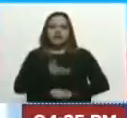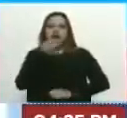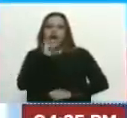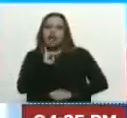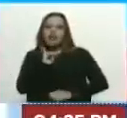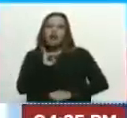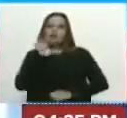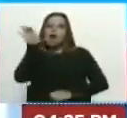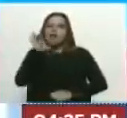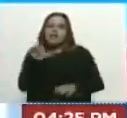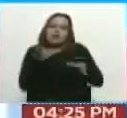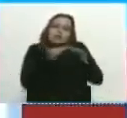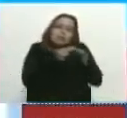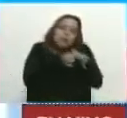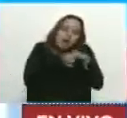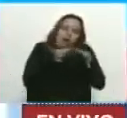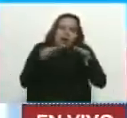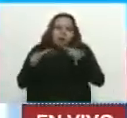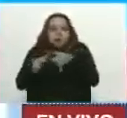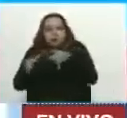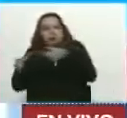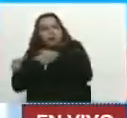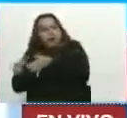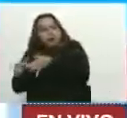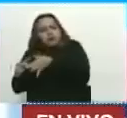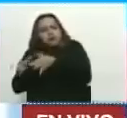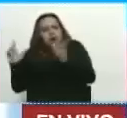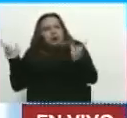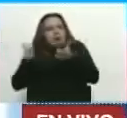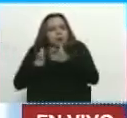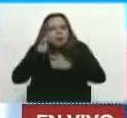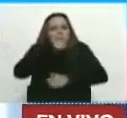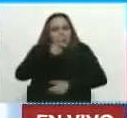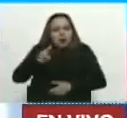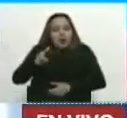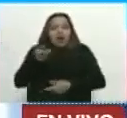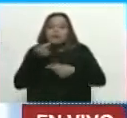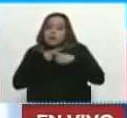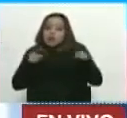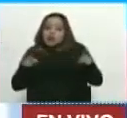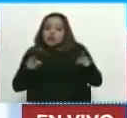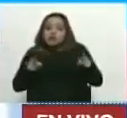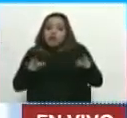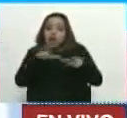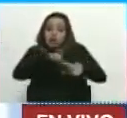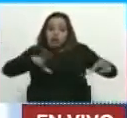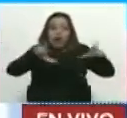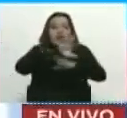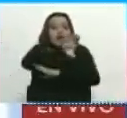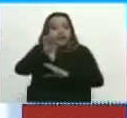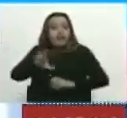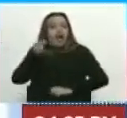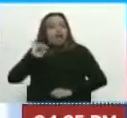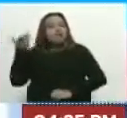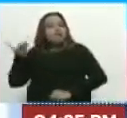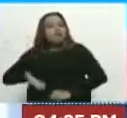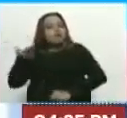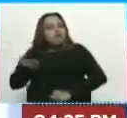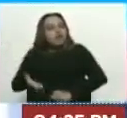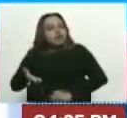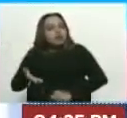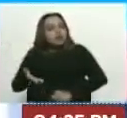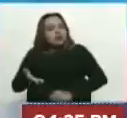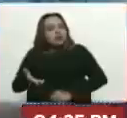muy chiquito, muy reducido, poblaciones reducidas, pero el espacio caribeño juega un papel importante en